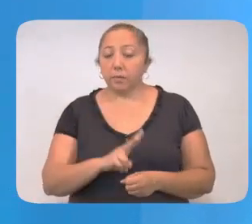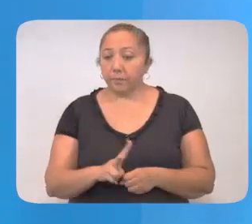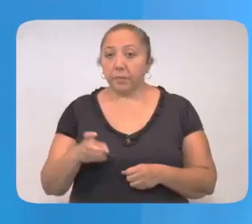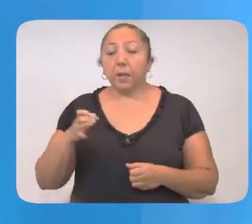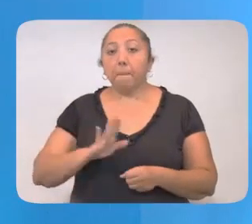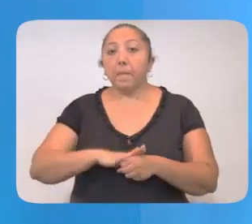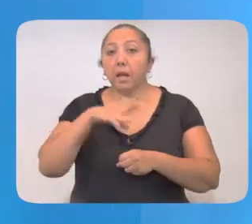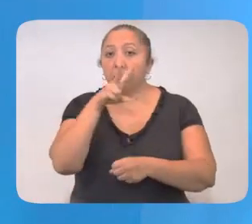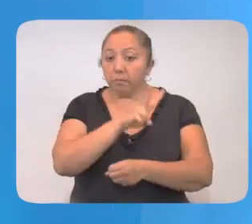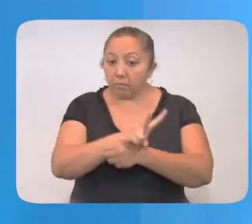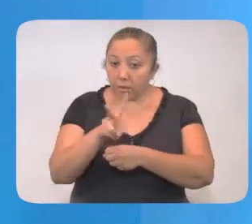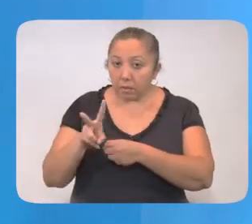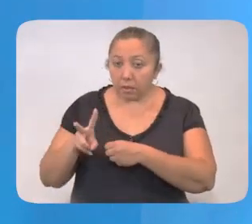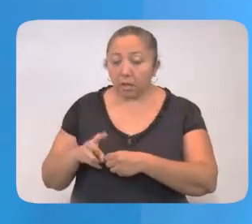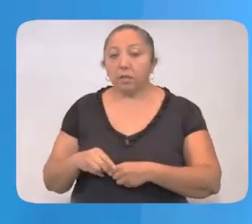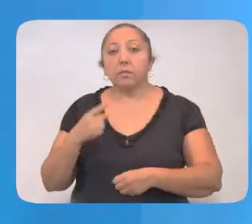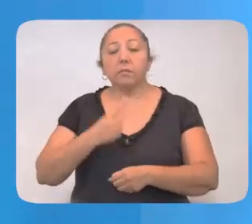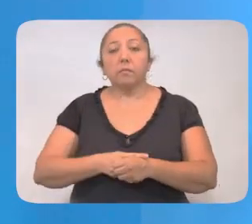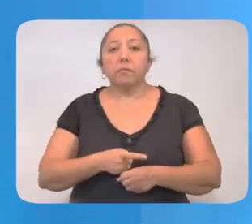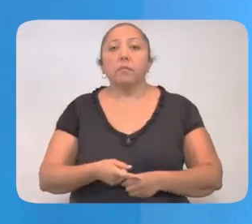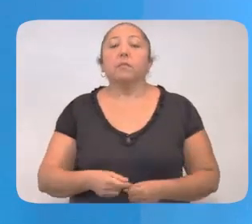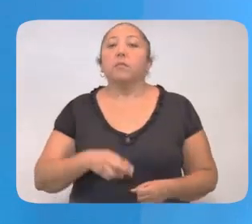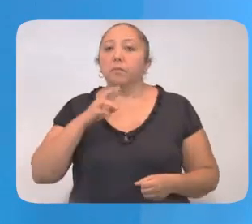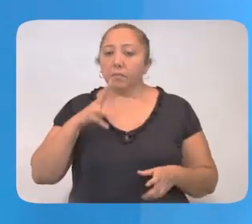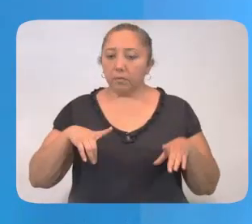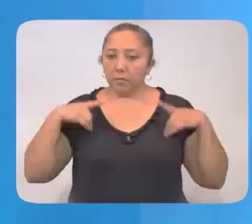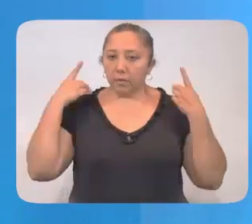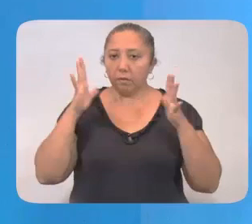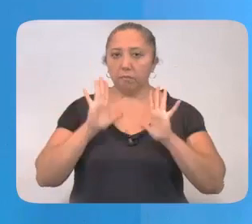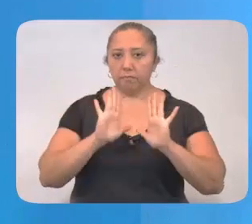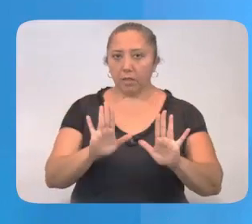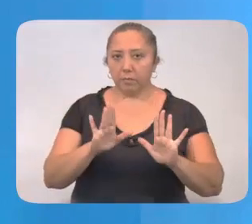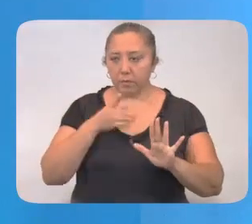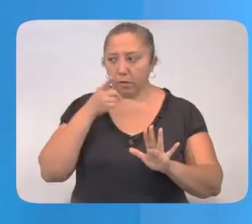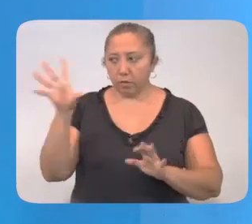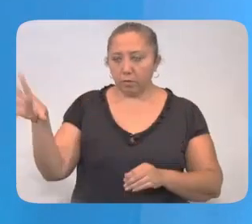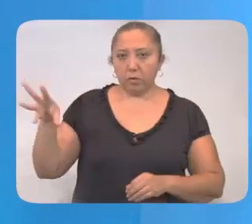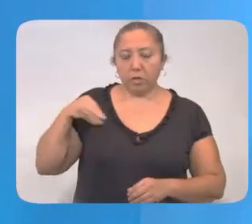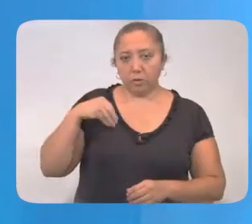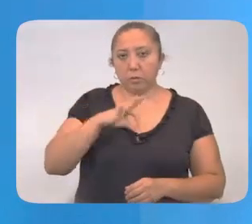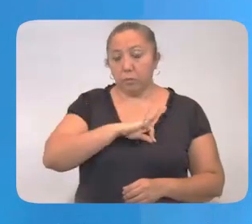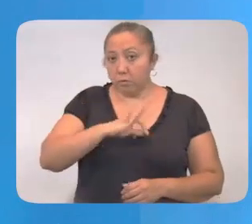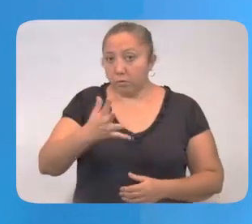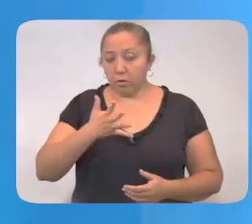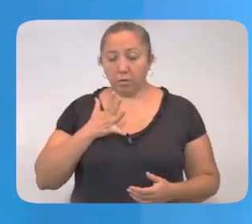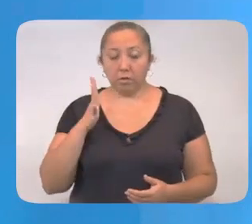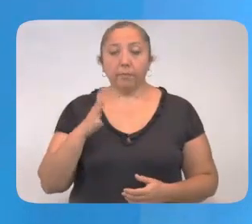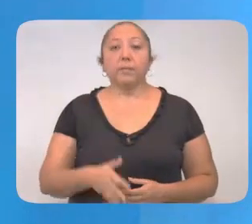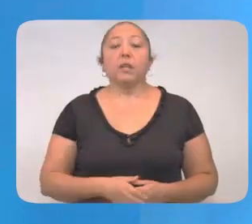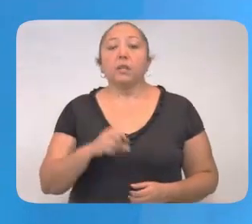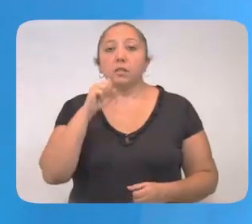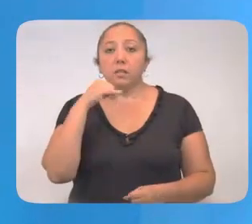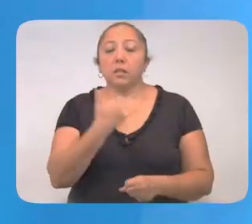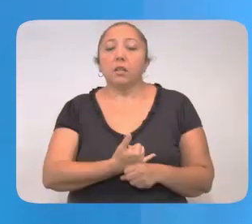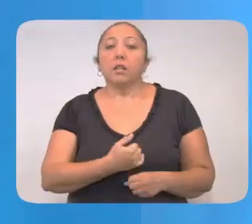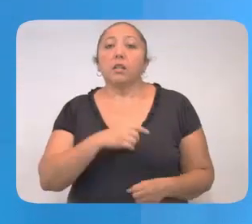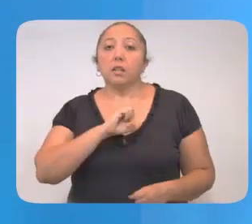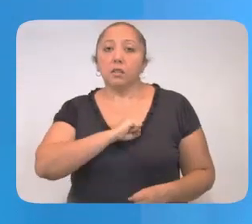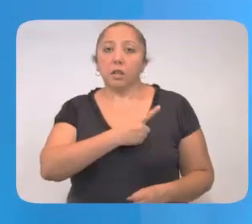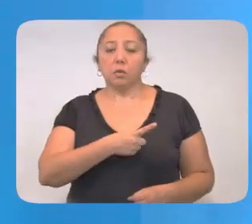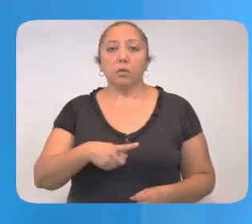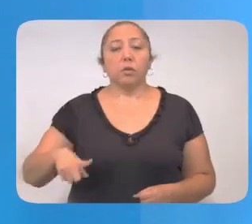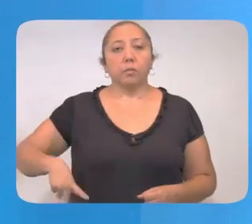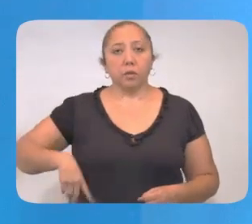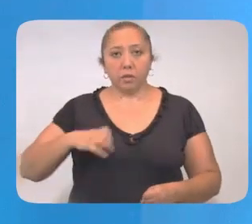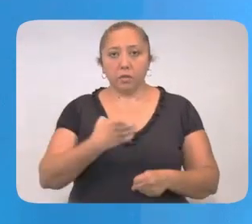Esta mayor vigilancia epidemiológica permitirá cortar oportunamente cadenas de contagio. La Secretaría de Salud del Gobierno del